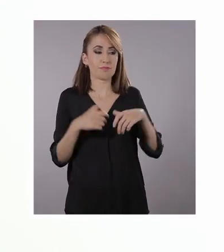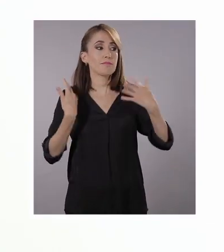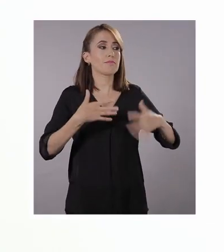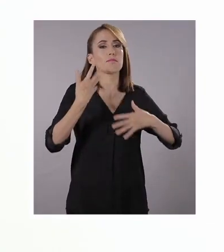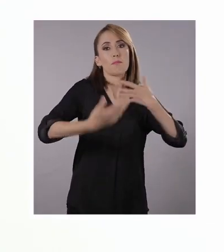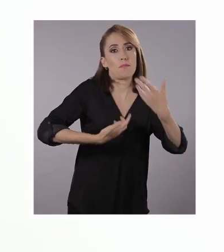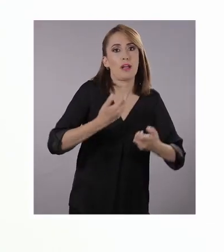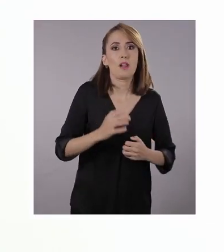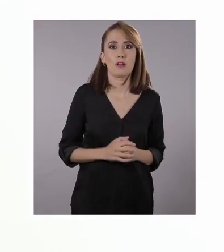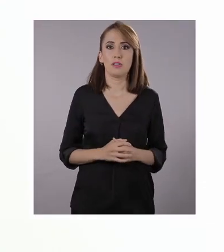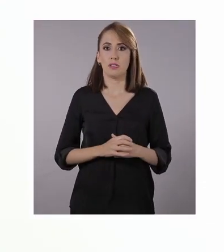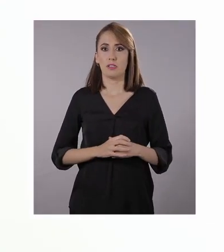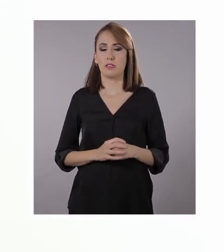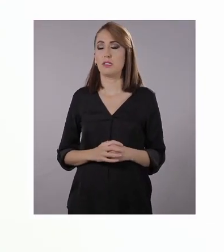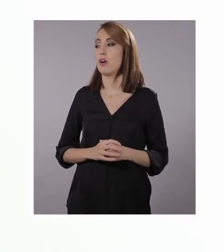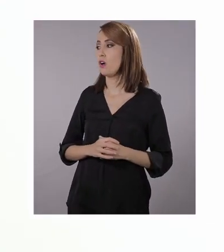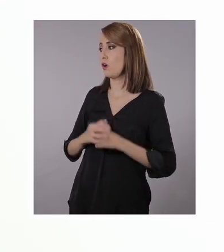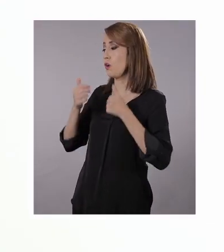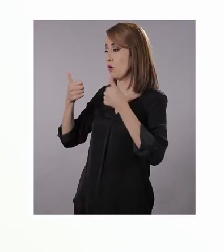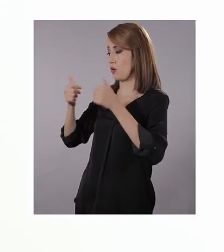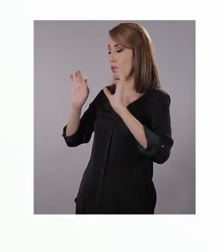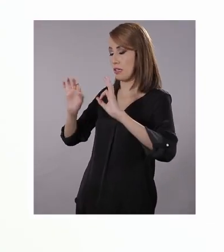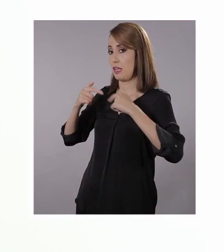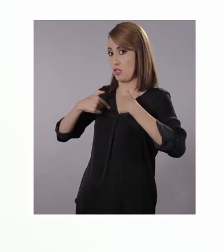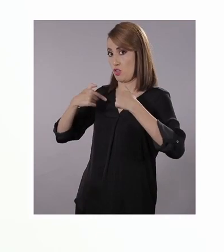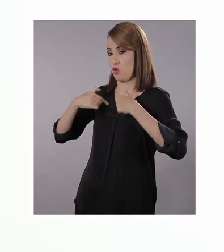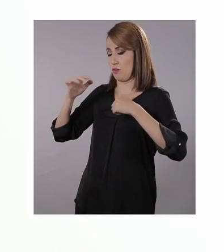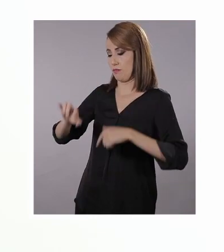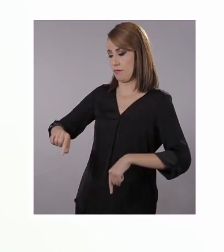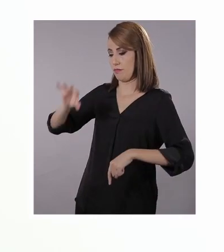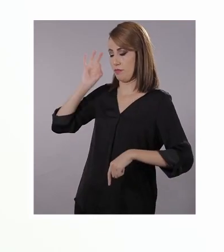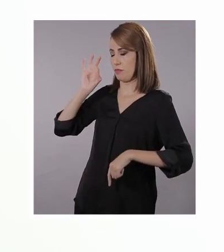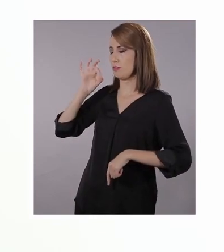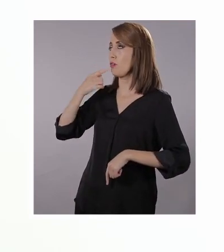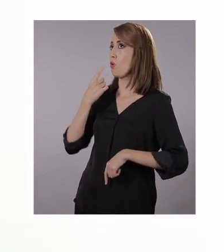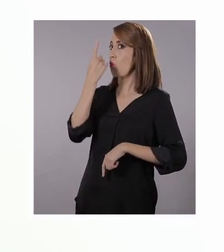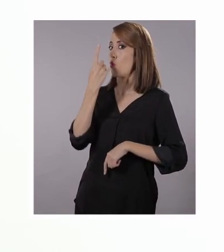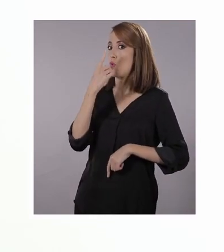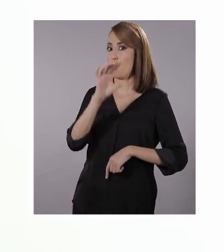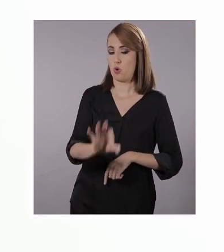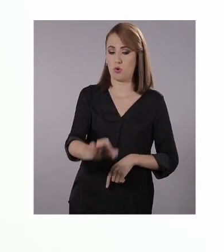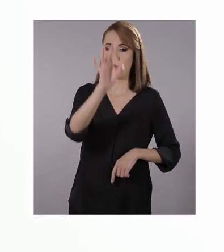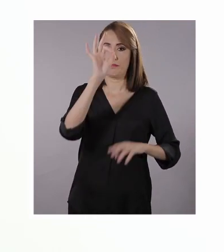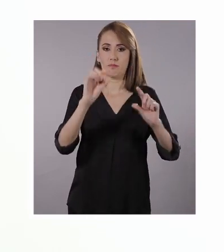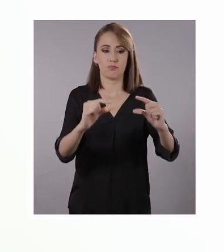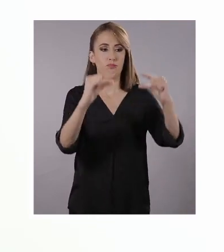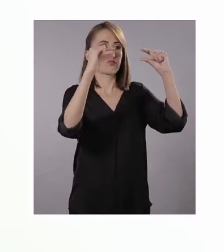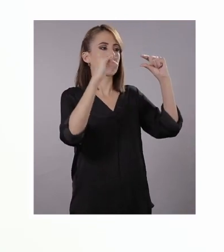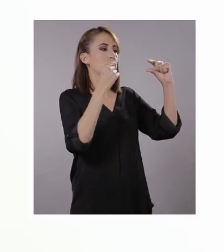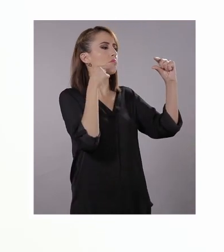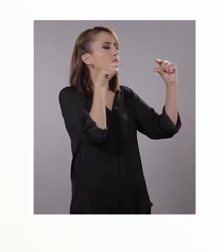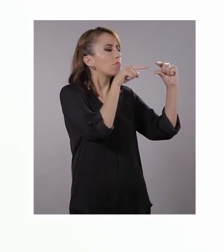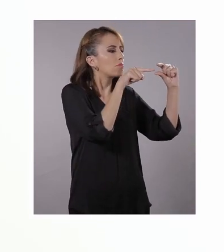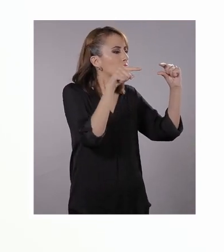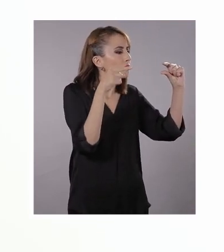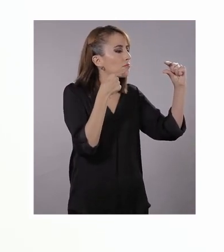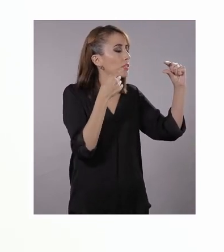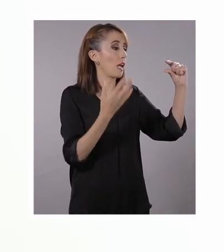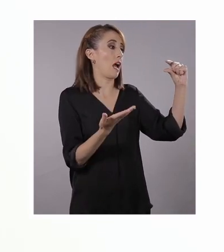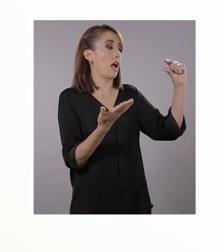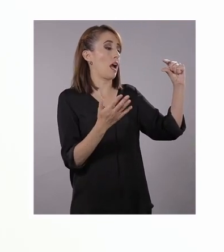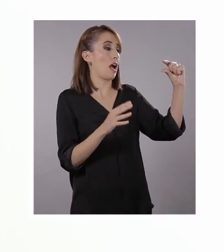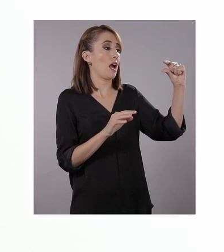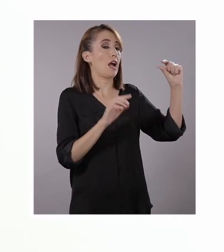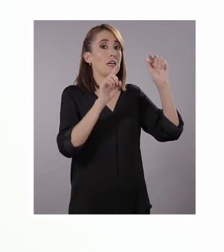contar, profe. Es que me emocioné. Vamos. Ok, esta vez escogeré un número. El número 1. Muy bien.